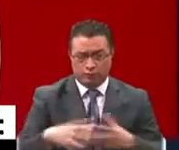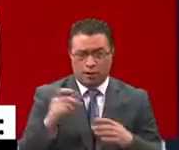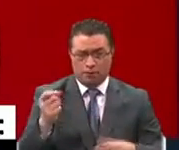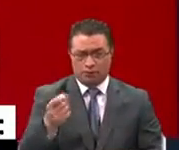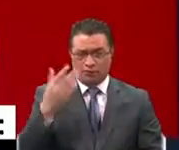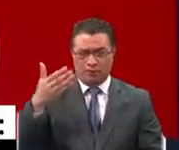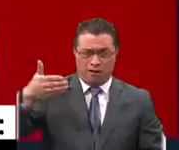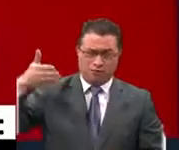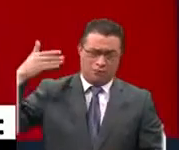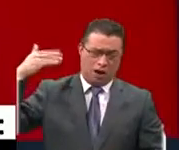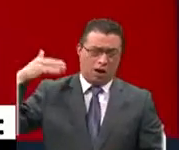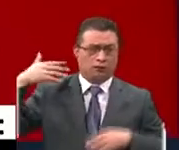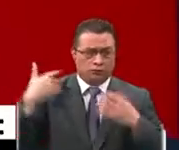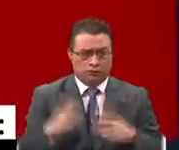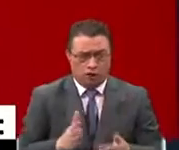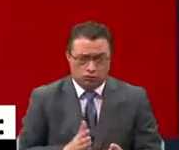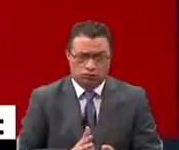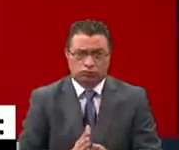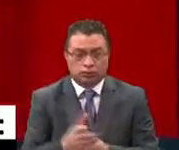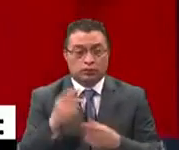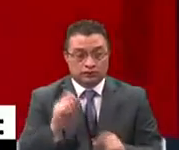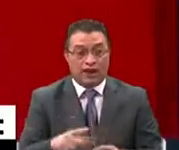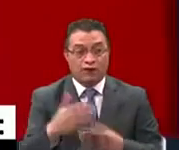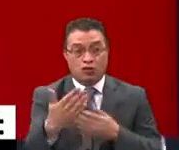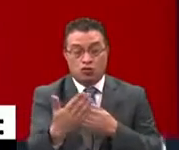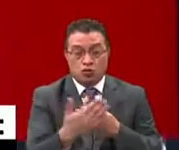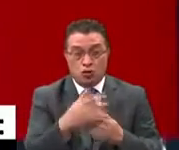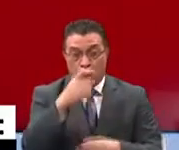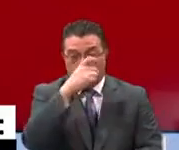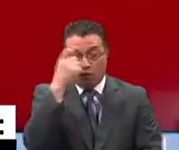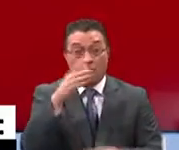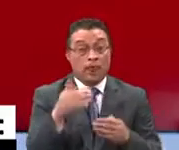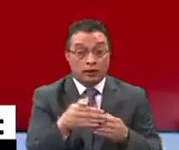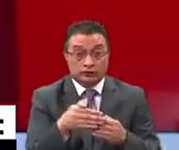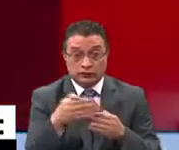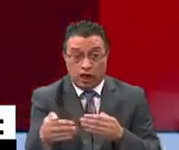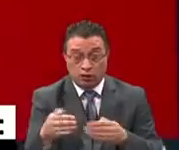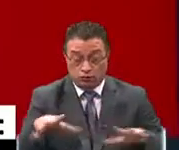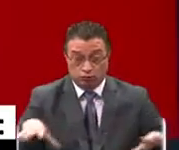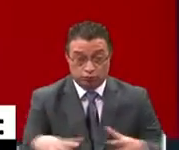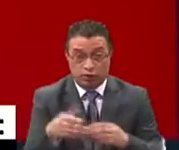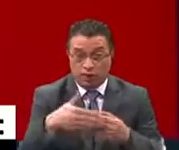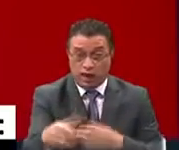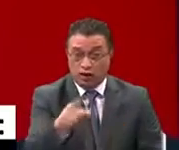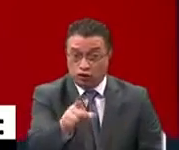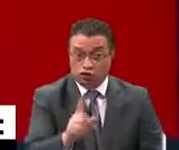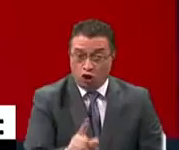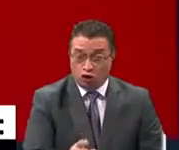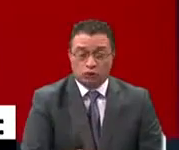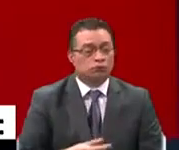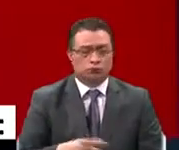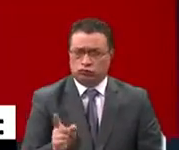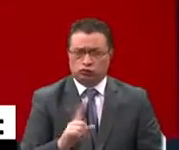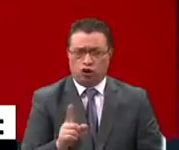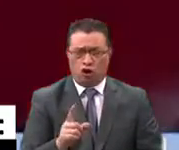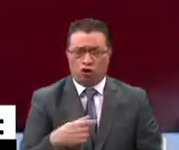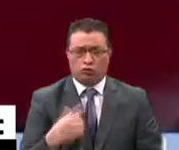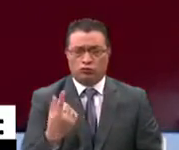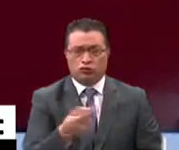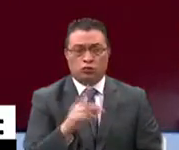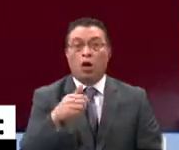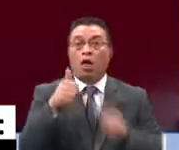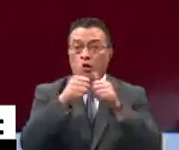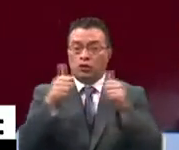primer momento, en que se supo que iba a haber una ola de calor. ¿No hubo un retraso en la reacción entonces? Nosotros creemos que no hubo un retraso en la reacción. Es que no es lo que plantean